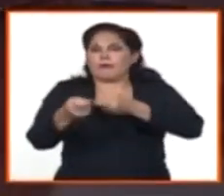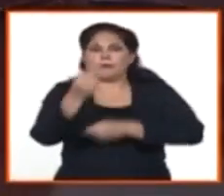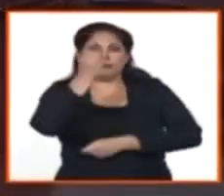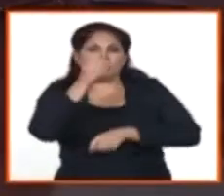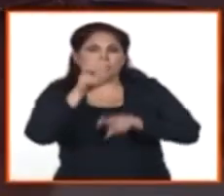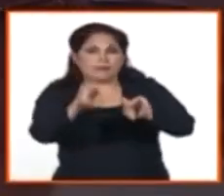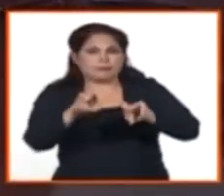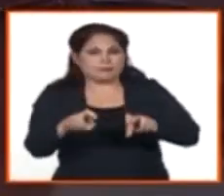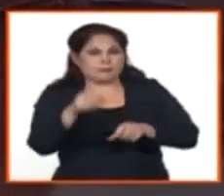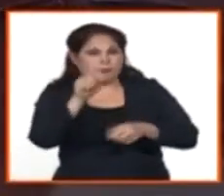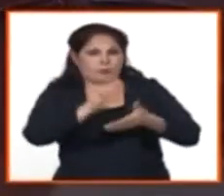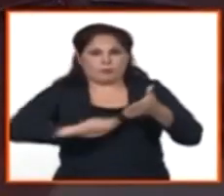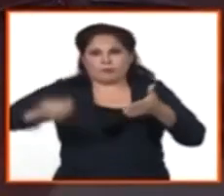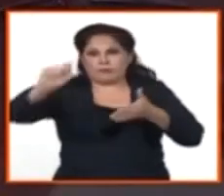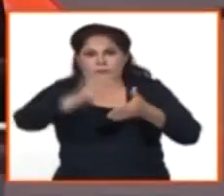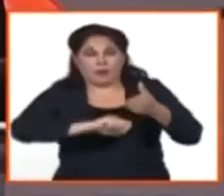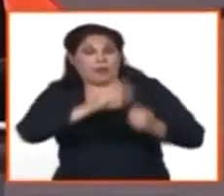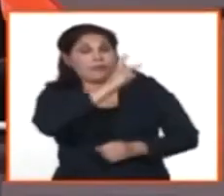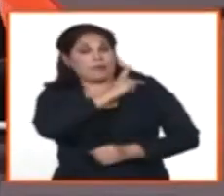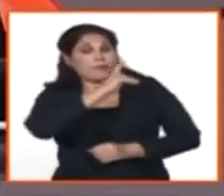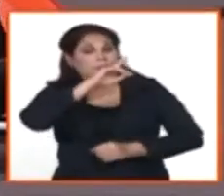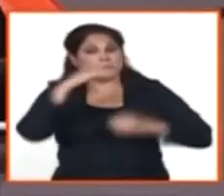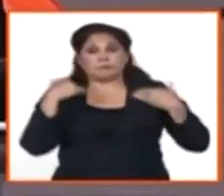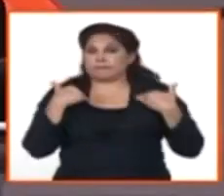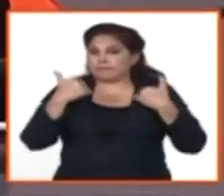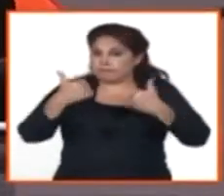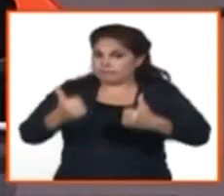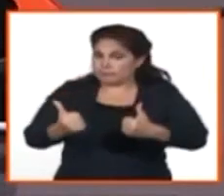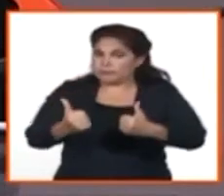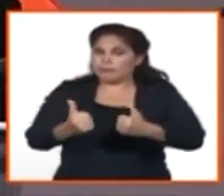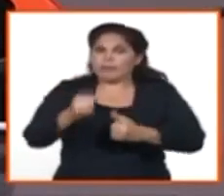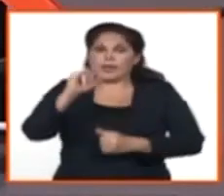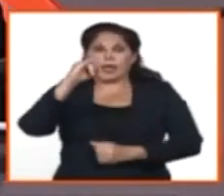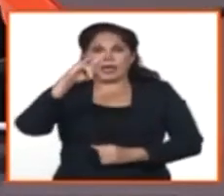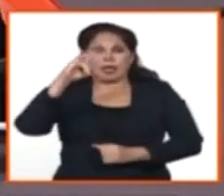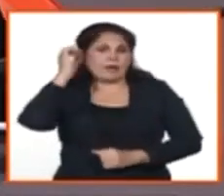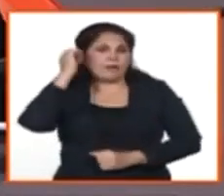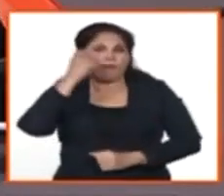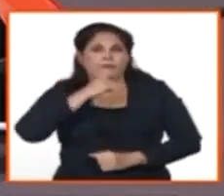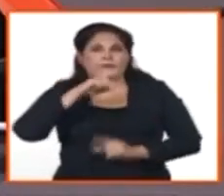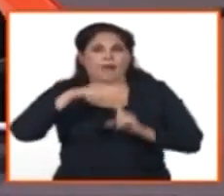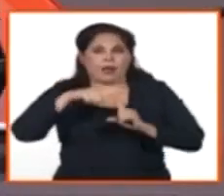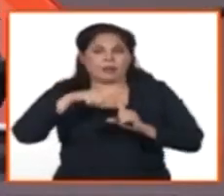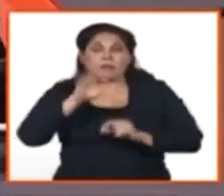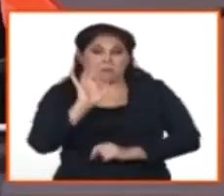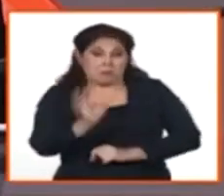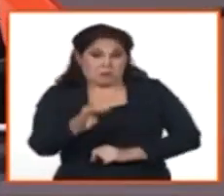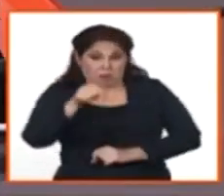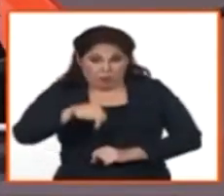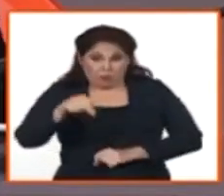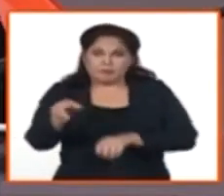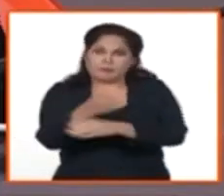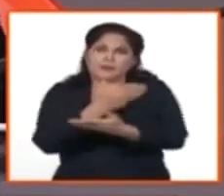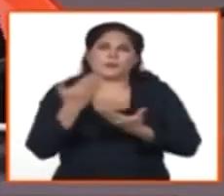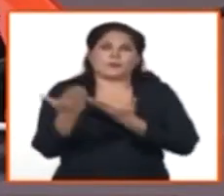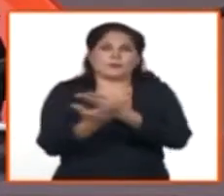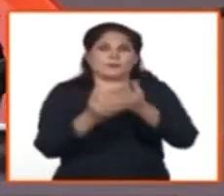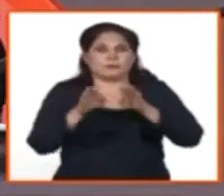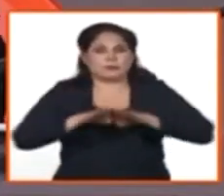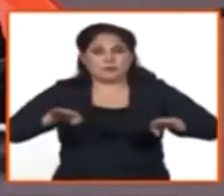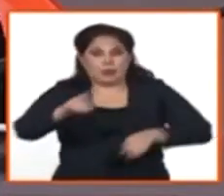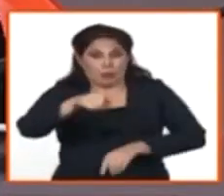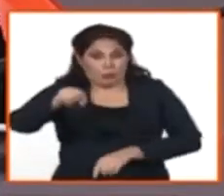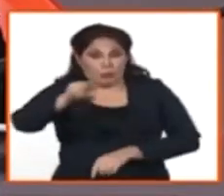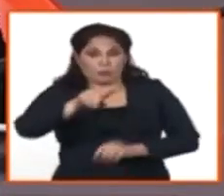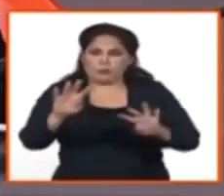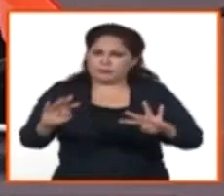Poder Popular, diputada y directora del INIFAT. Con ellas estaremos compartiendo nuestra mesa redonda de hoy. A ustedes los invito para